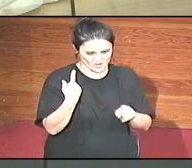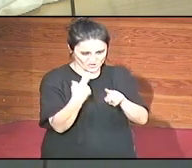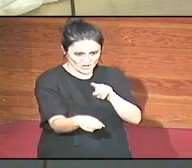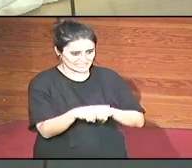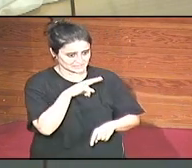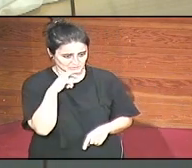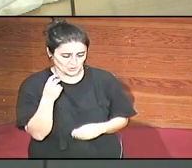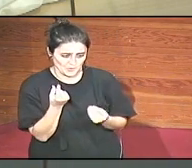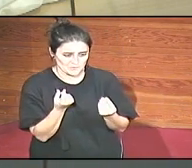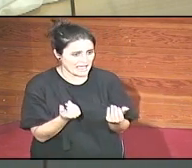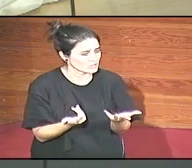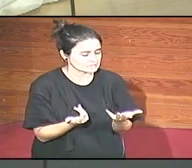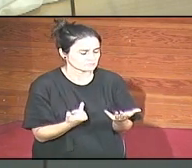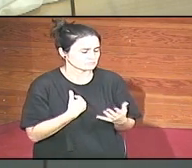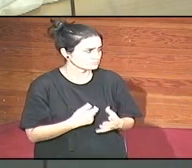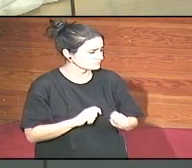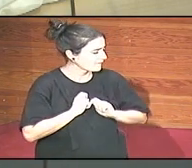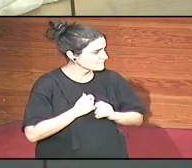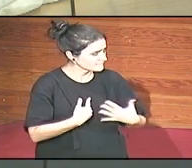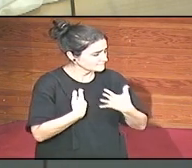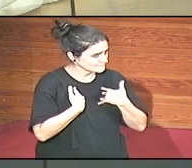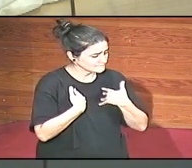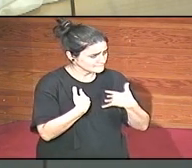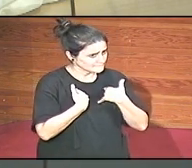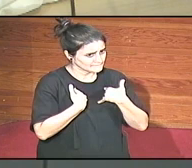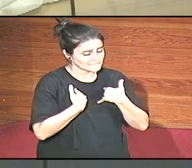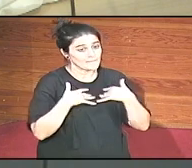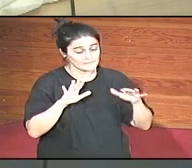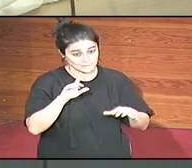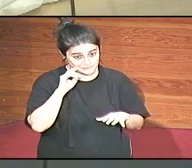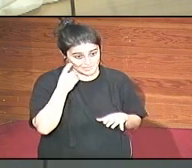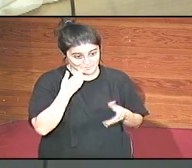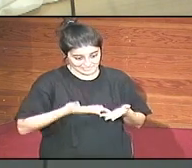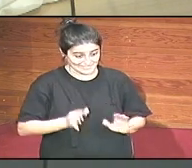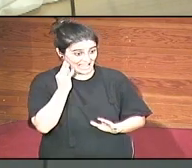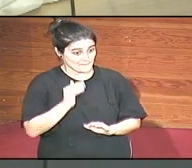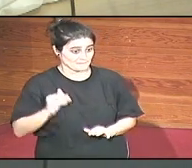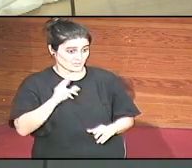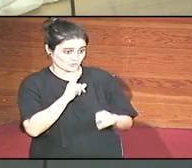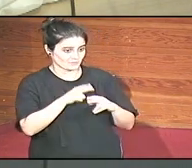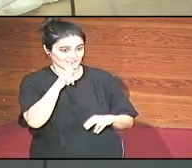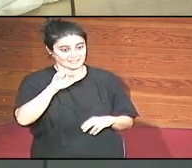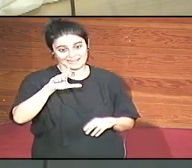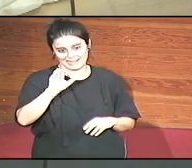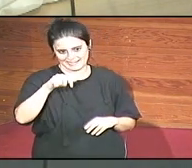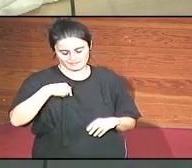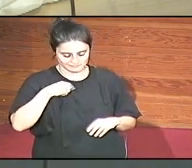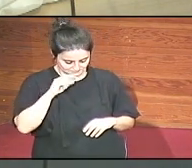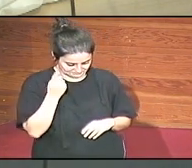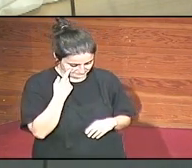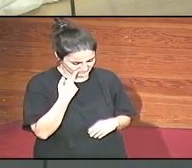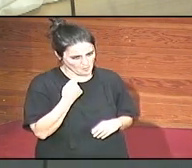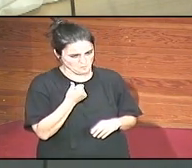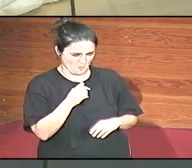me pone mal pero te das cuenta y ella me lo dice elena la mayor que soy un poco cascarrabias